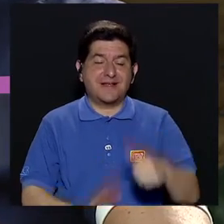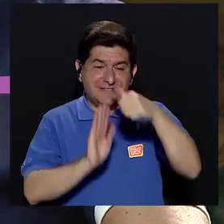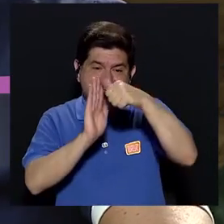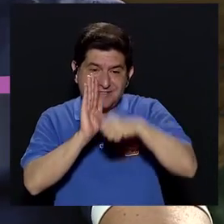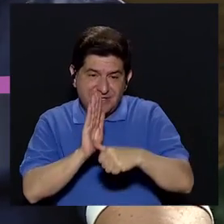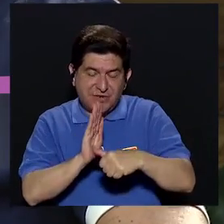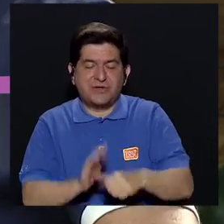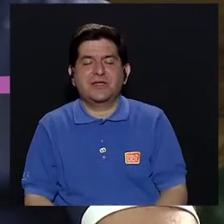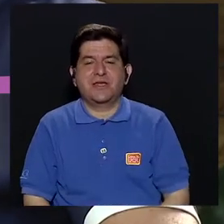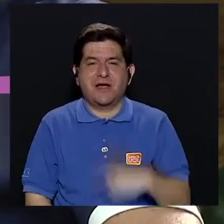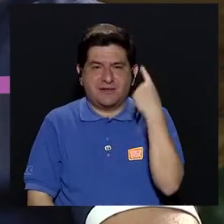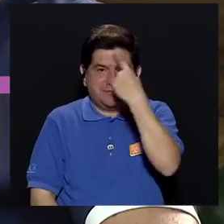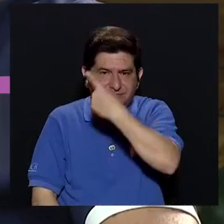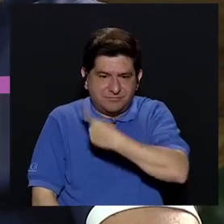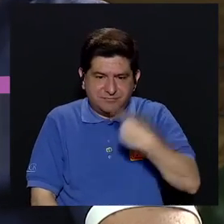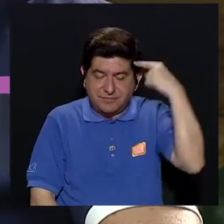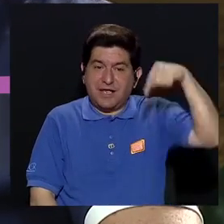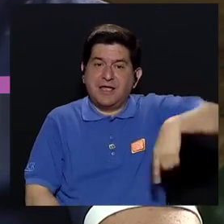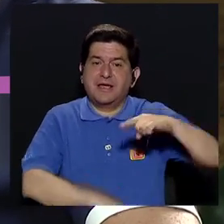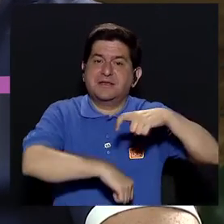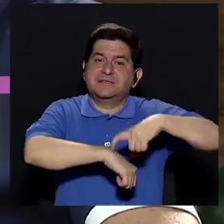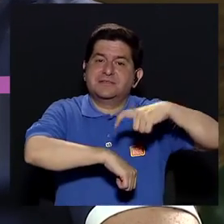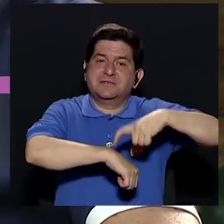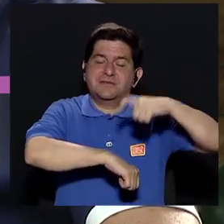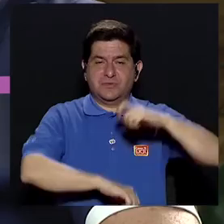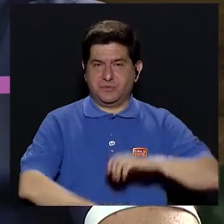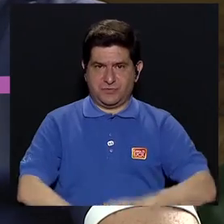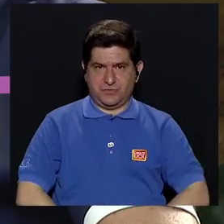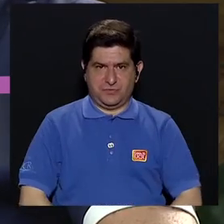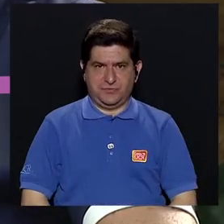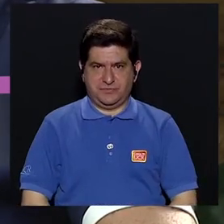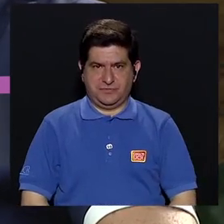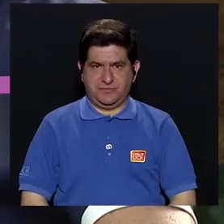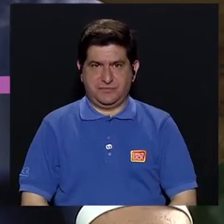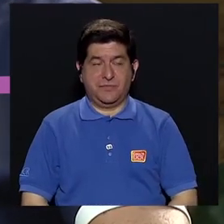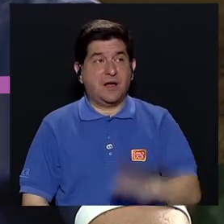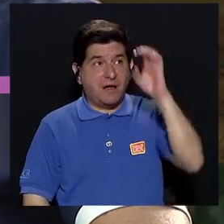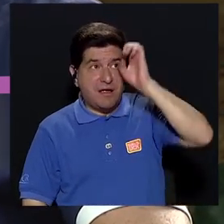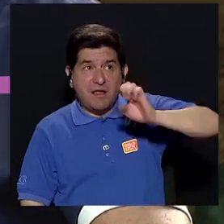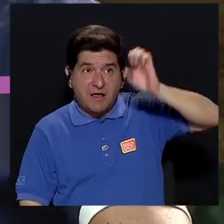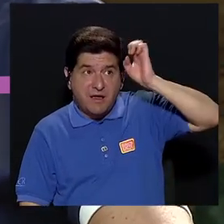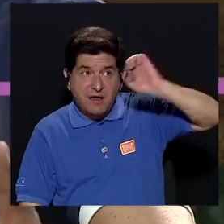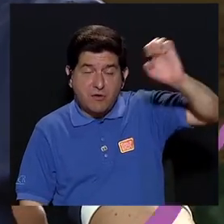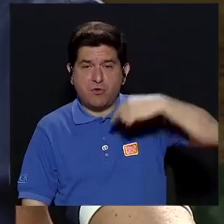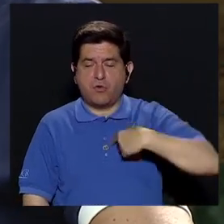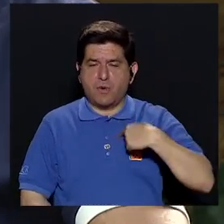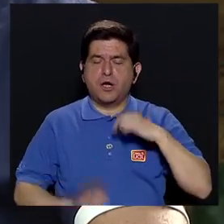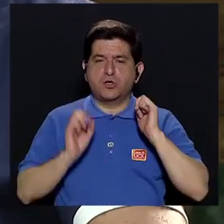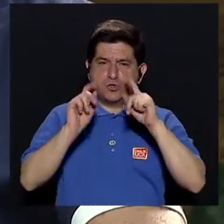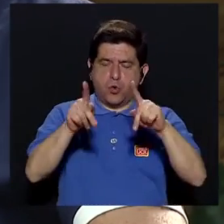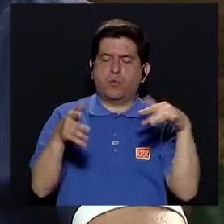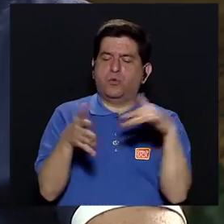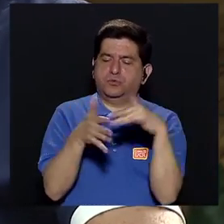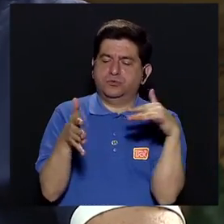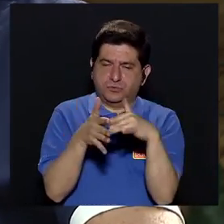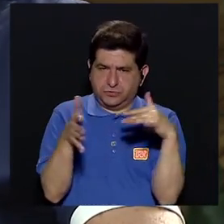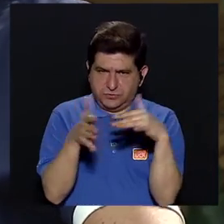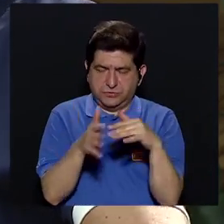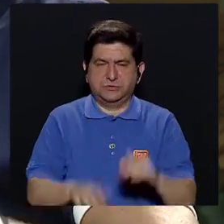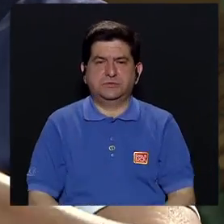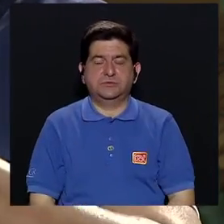la cirugía maxilofacial hoy día, al menos en Europa, donde tuve yo la oportunidad de